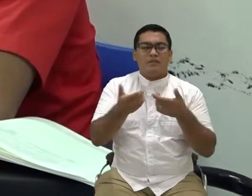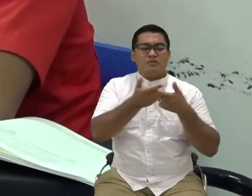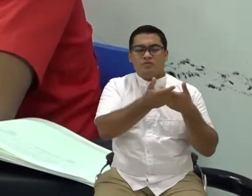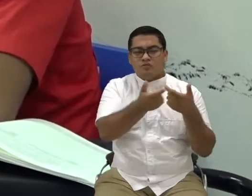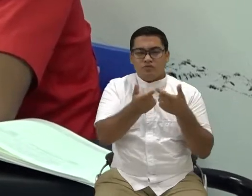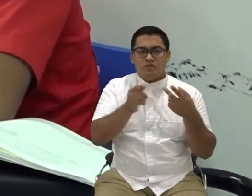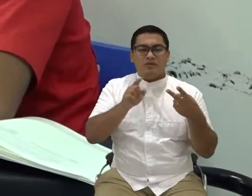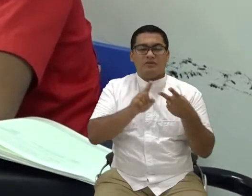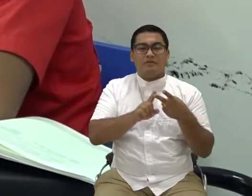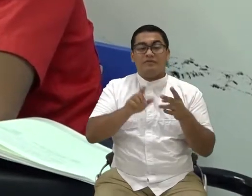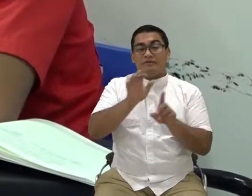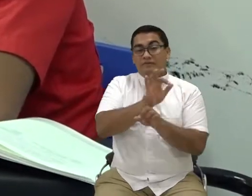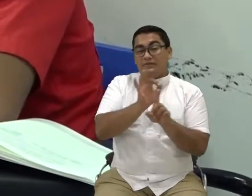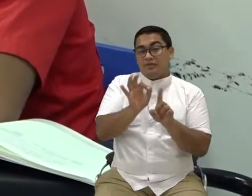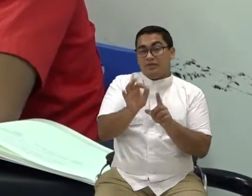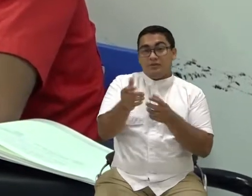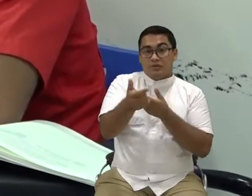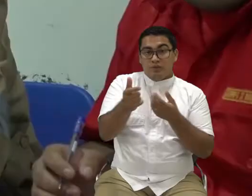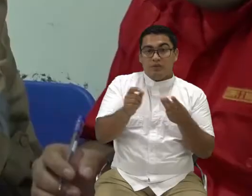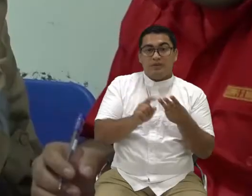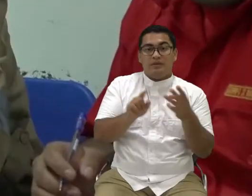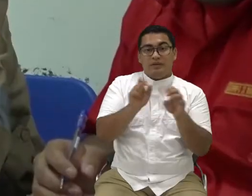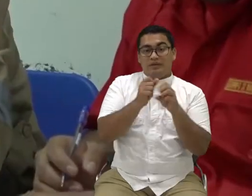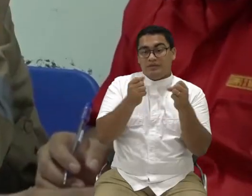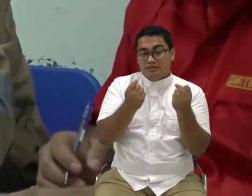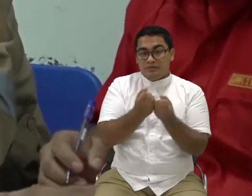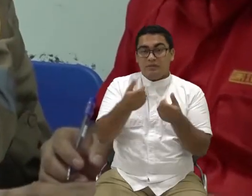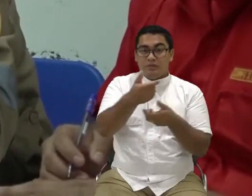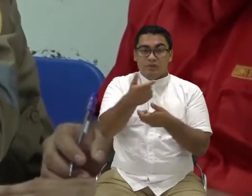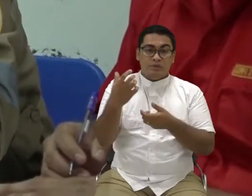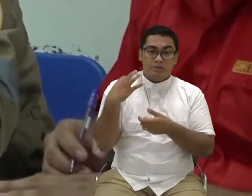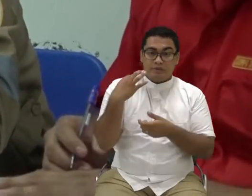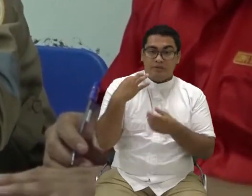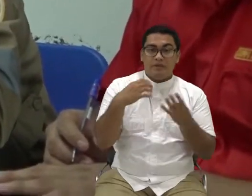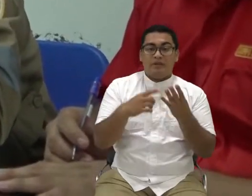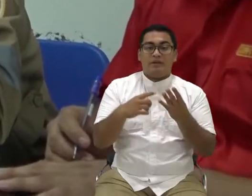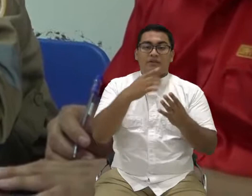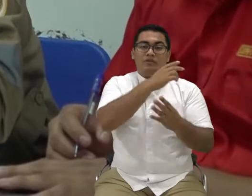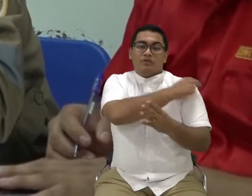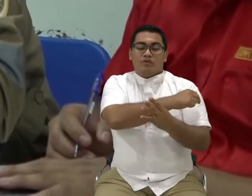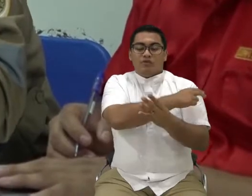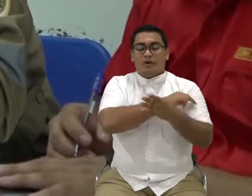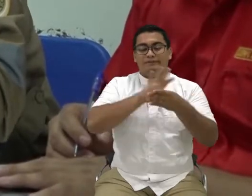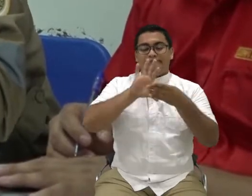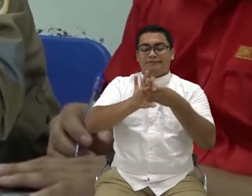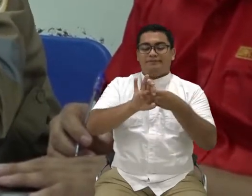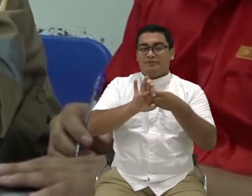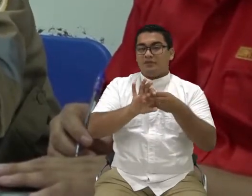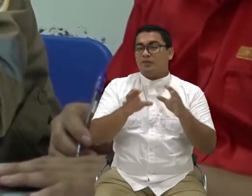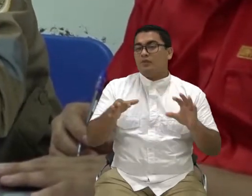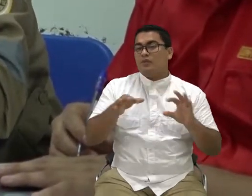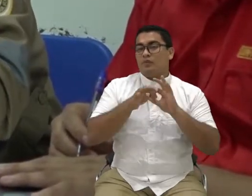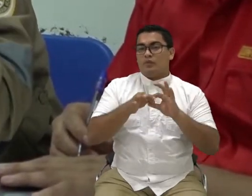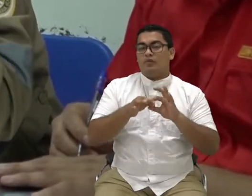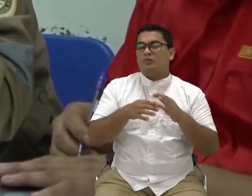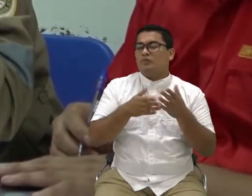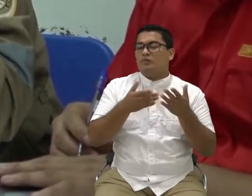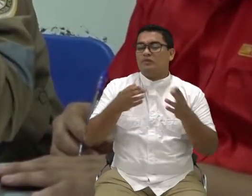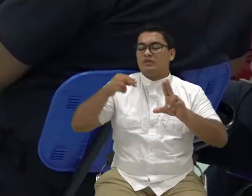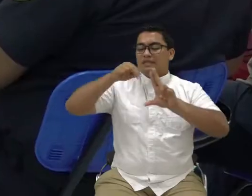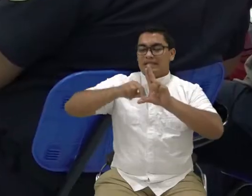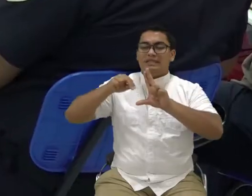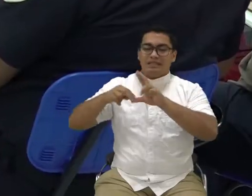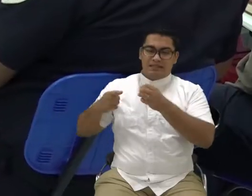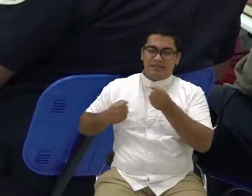de Bomberos, Federación de Bomberos, Asociación de Bomberos Voluntarios y Cruz Rojas, quienes han contado con el apoyo y acompañamiento